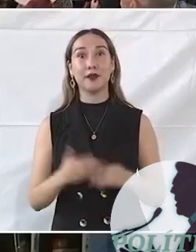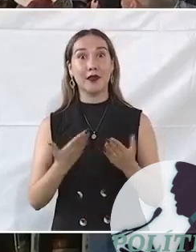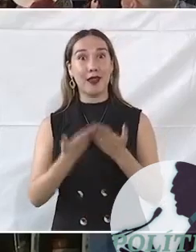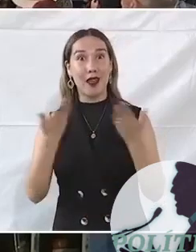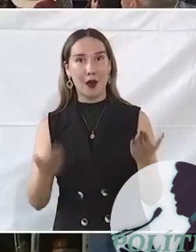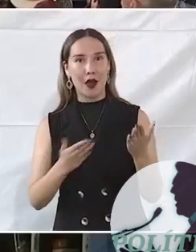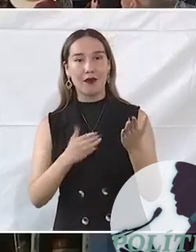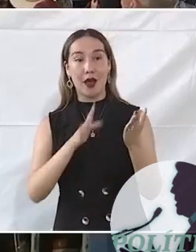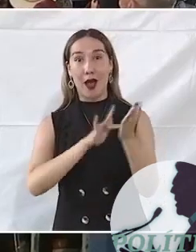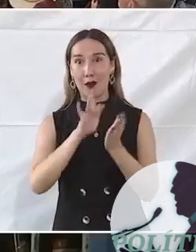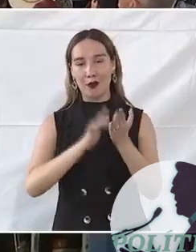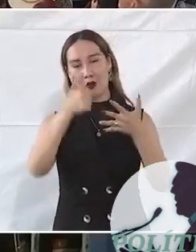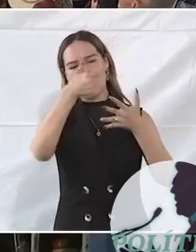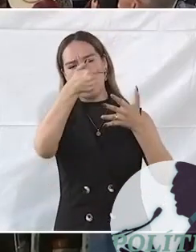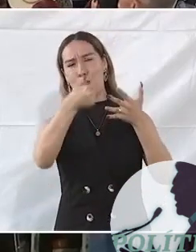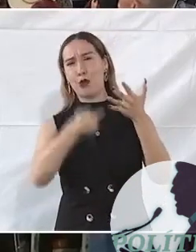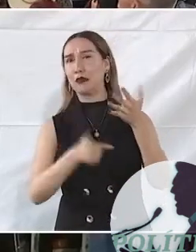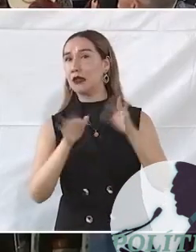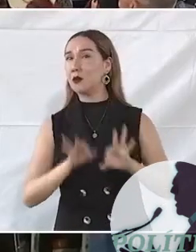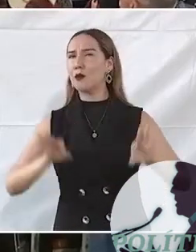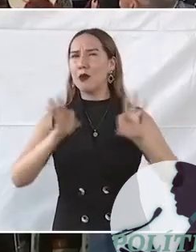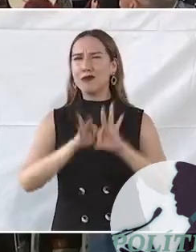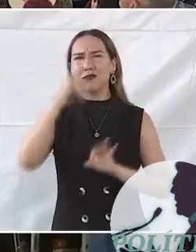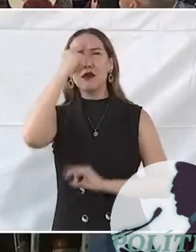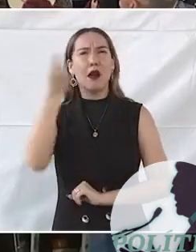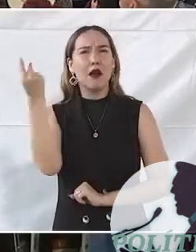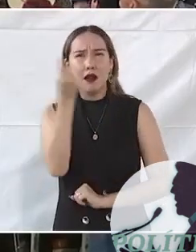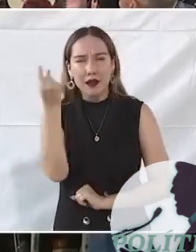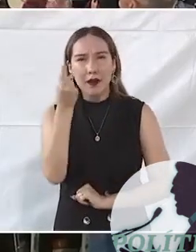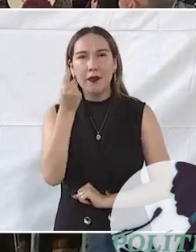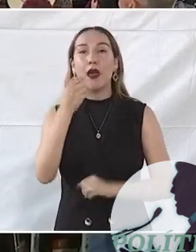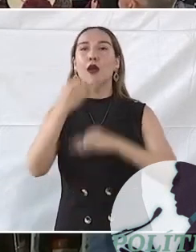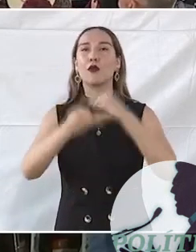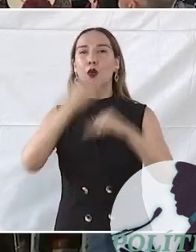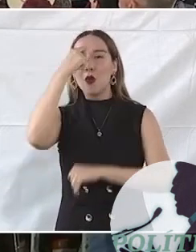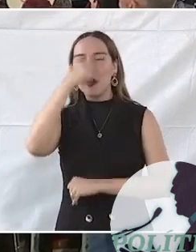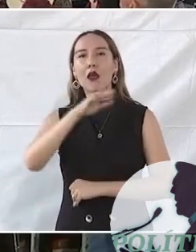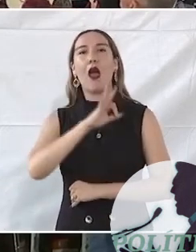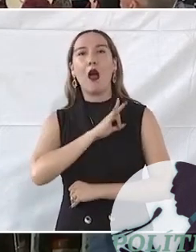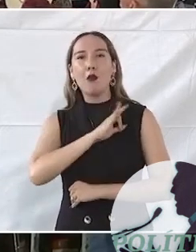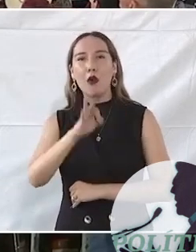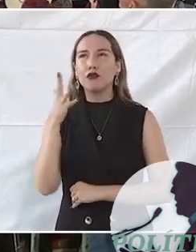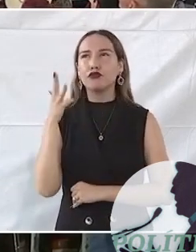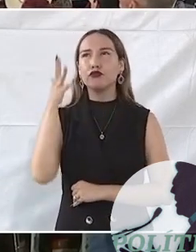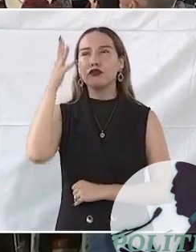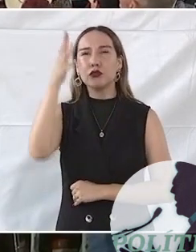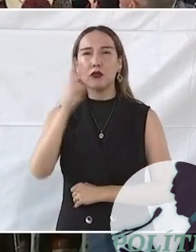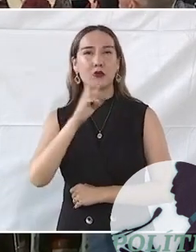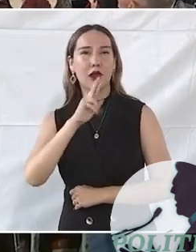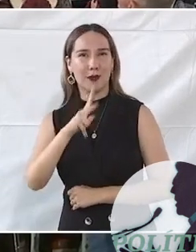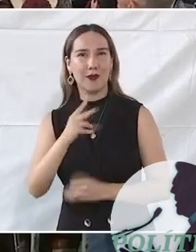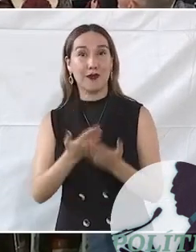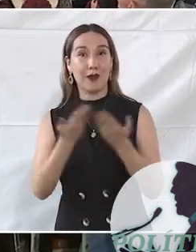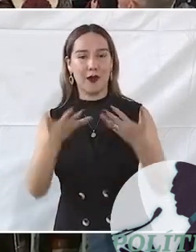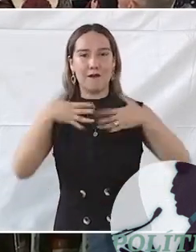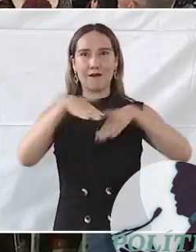Estos programas son fundamentales para alcanzar la autosuficiencia alimentaria de nuestro país. Sobre el Banco del Bienestar, le informo